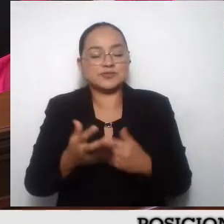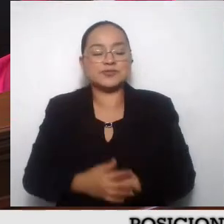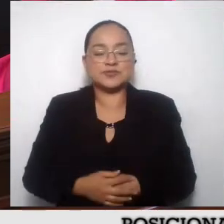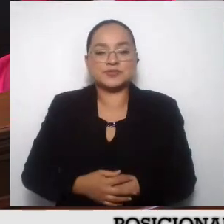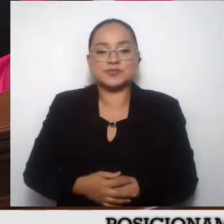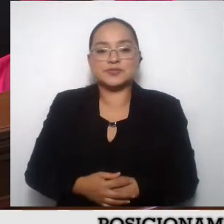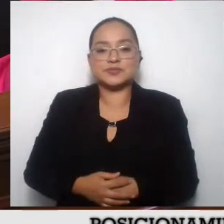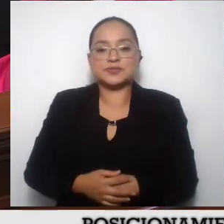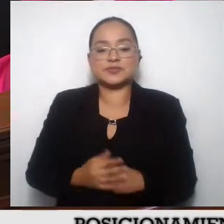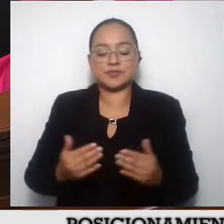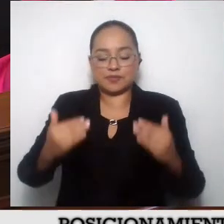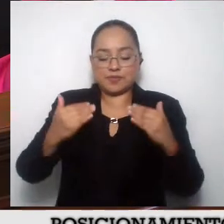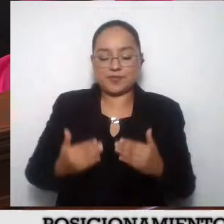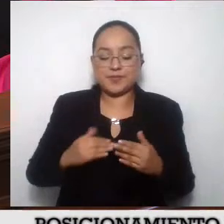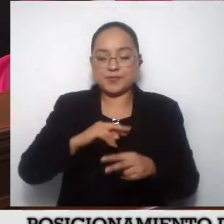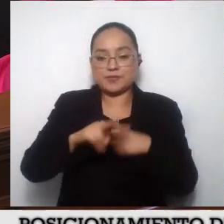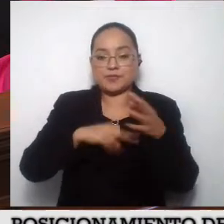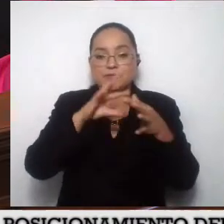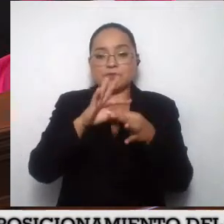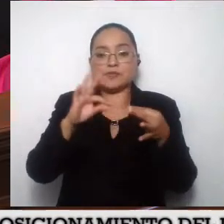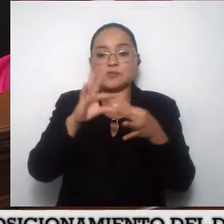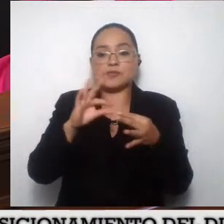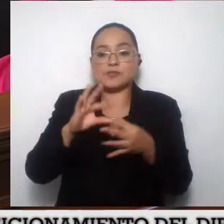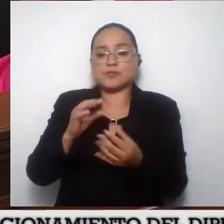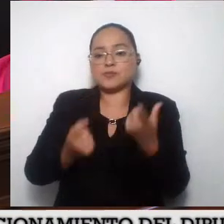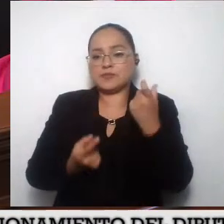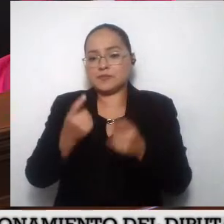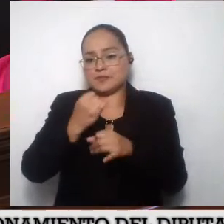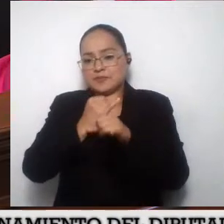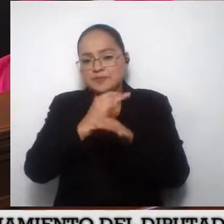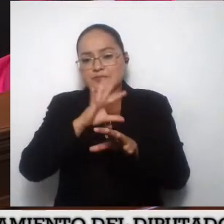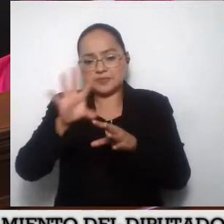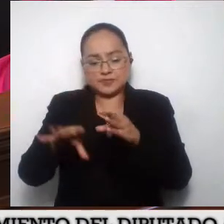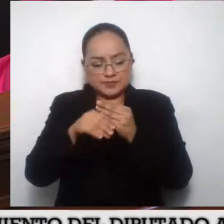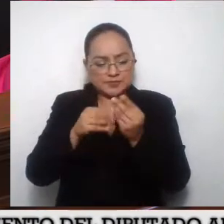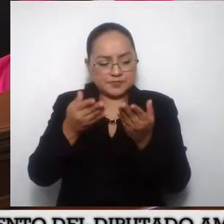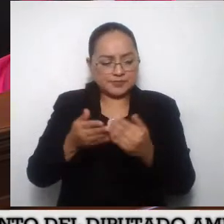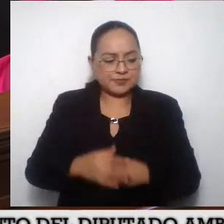Paso a comentarles algunos detalles.